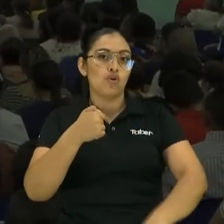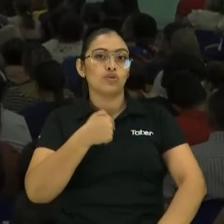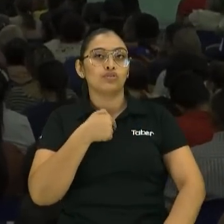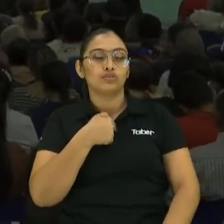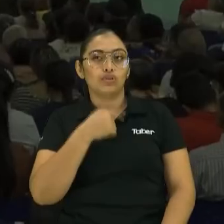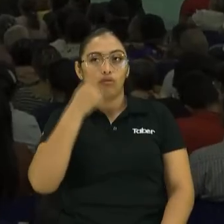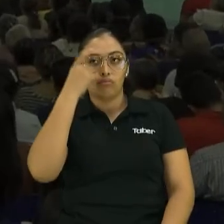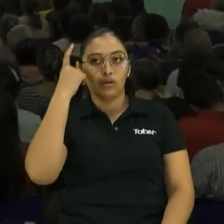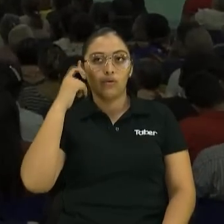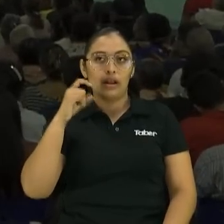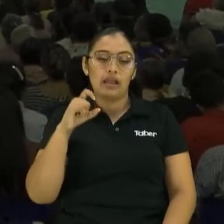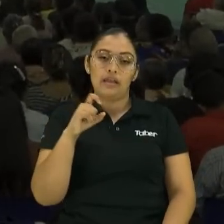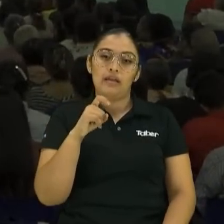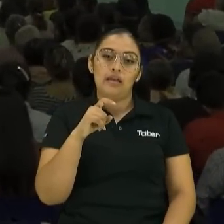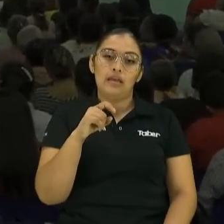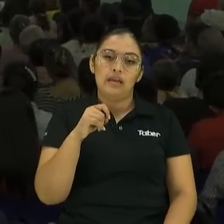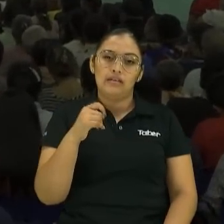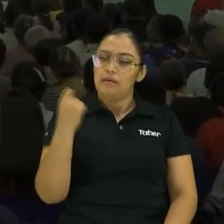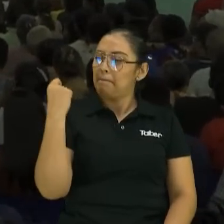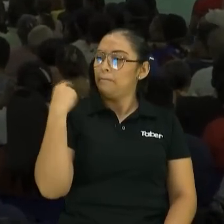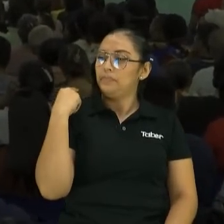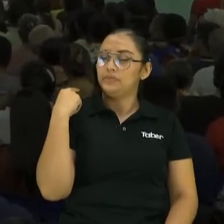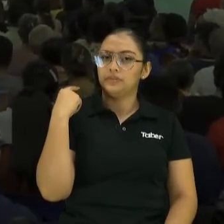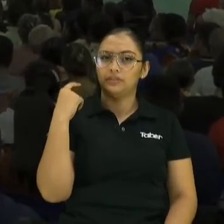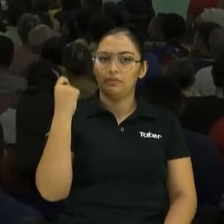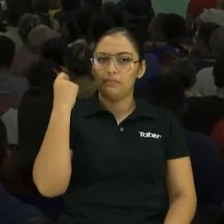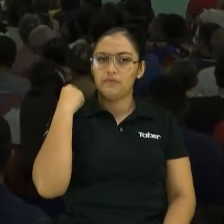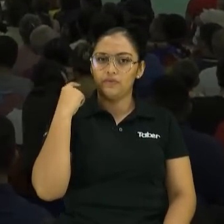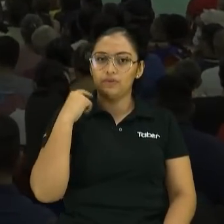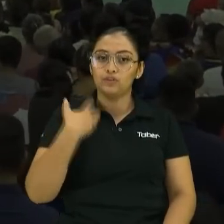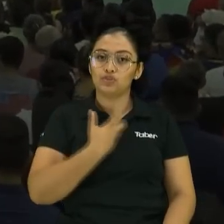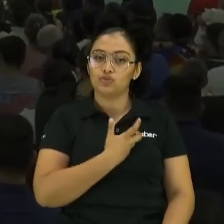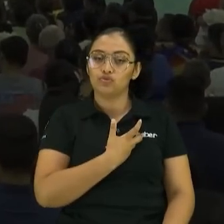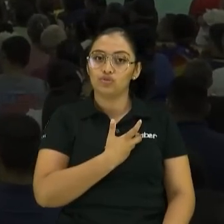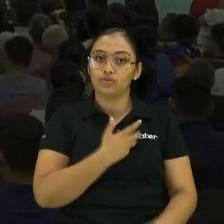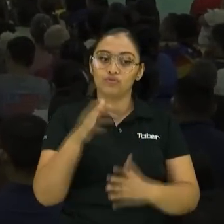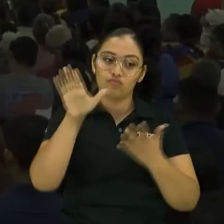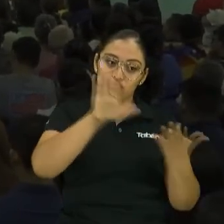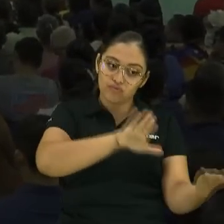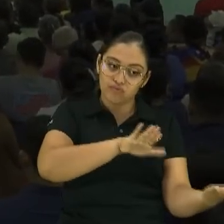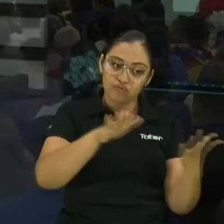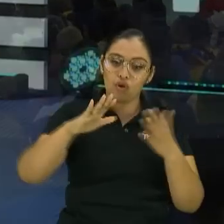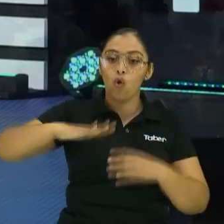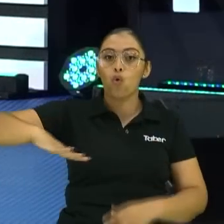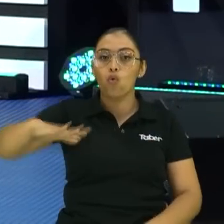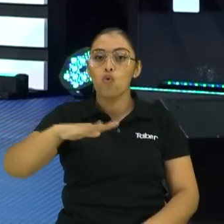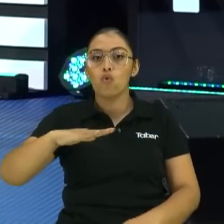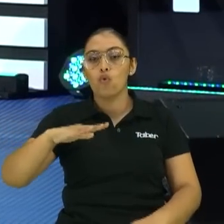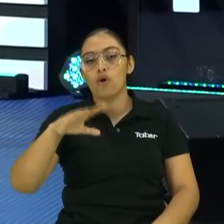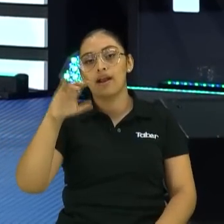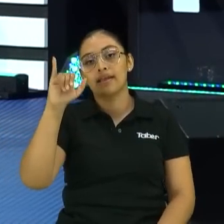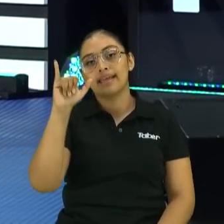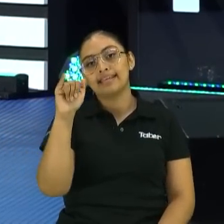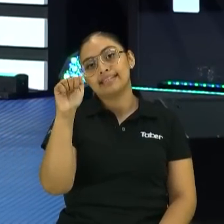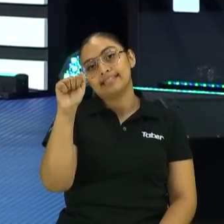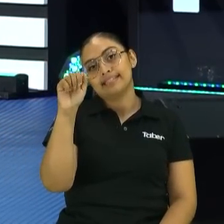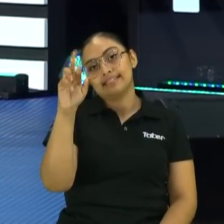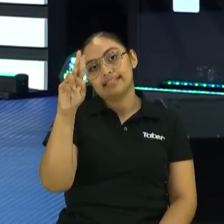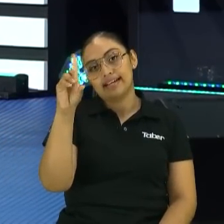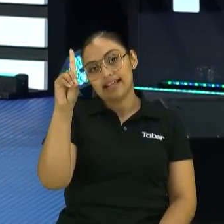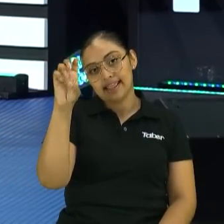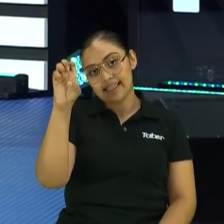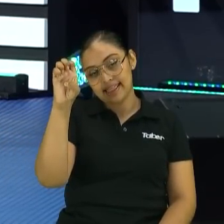no recuerdo cuánto tiempo ha pasado porque es un agua fría una de las vertientes del río Jordán si usted va a Israel y se pregunta aquí